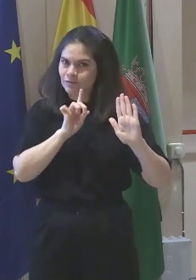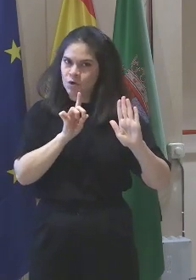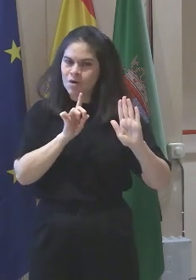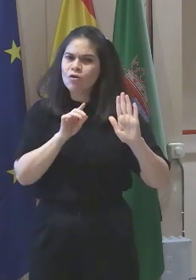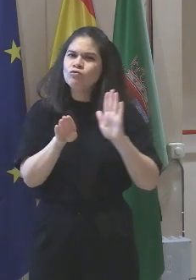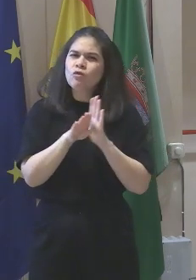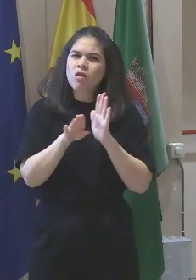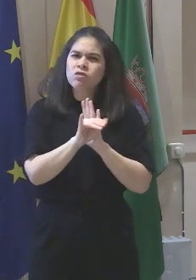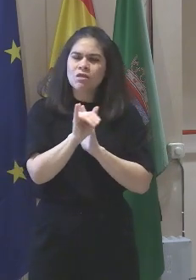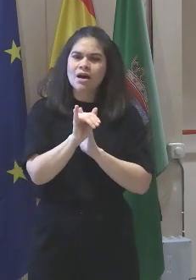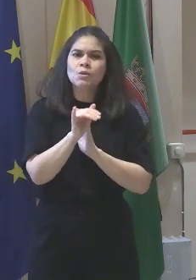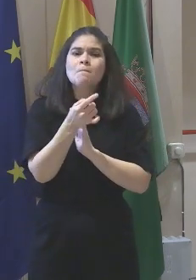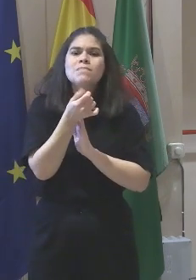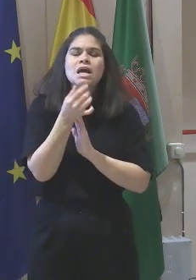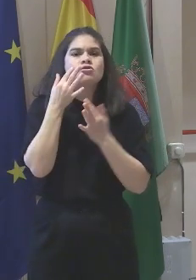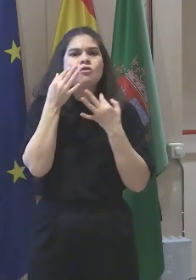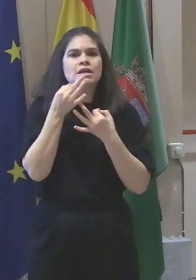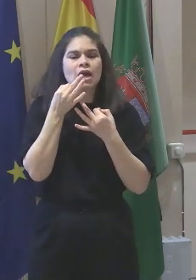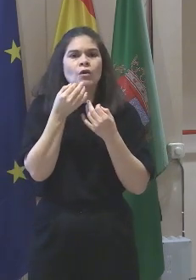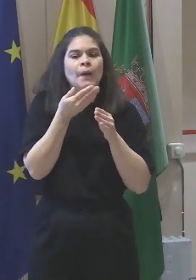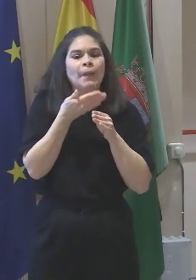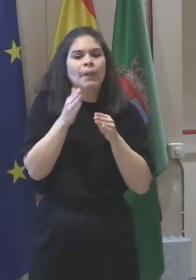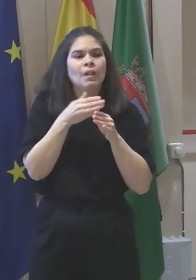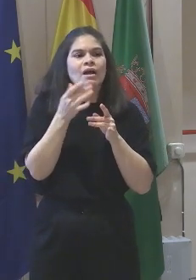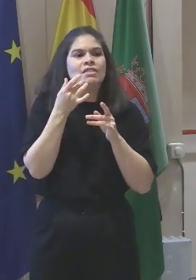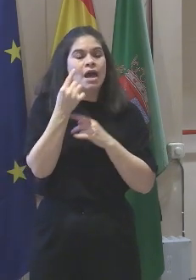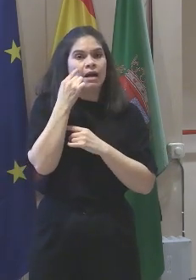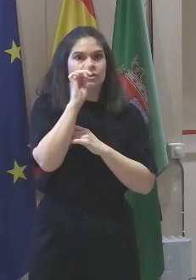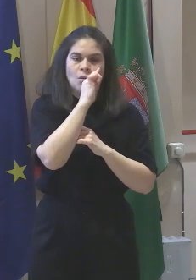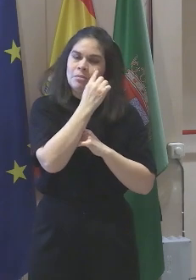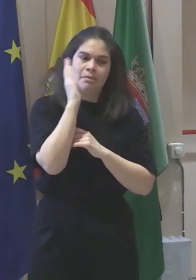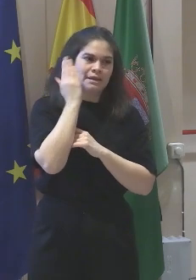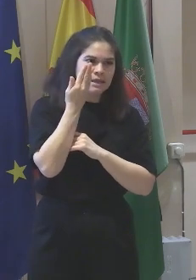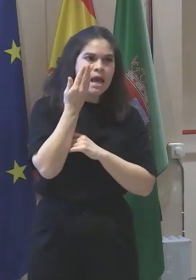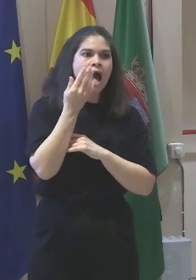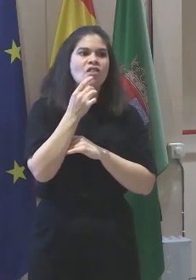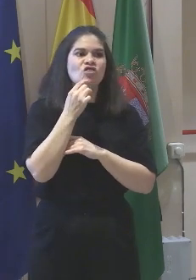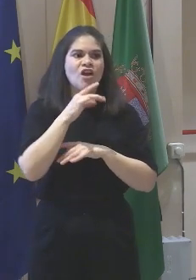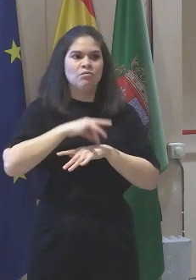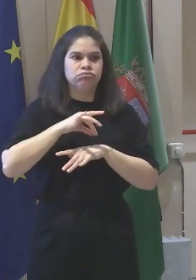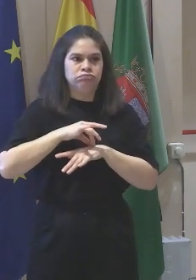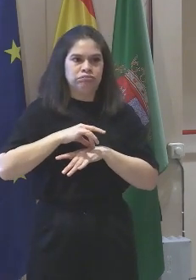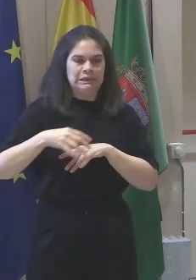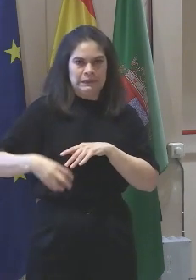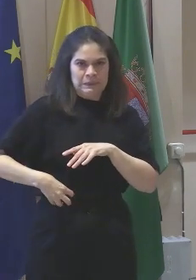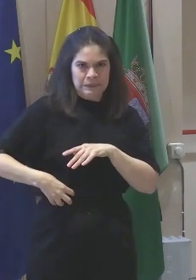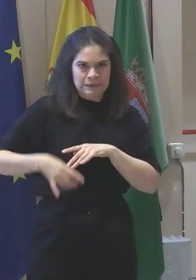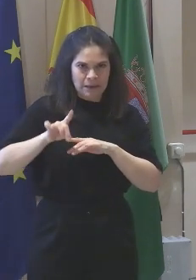un pequeño riesgo residual de retinopatía, de microalbuminuria, y eso